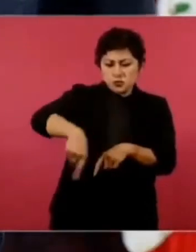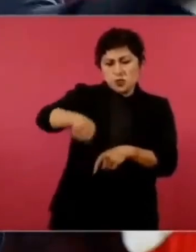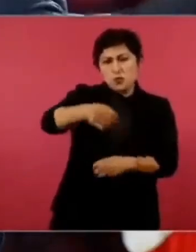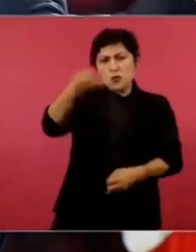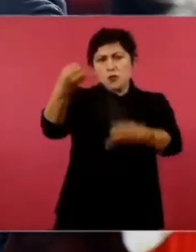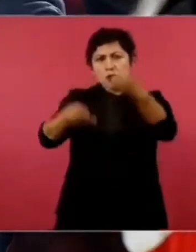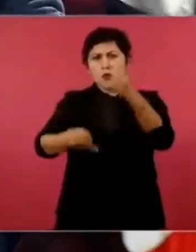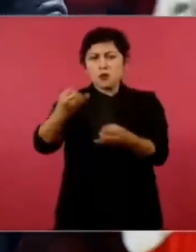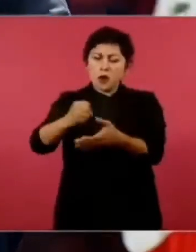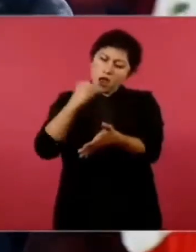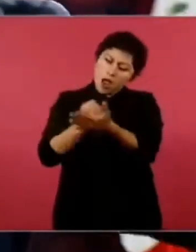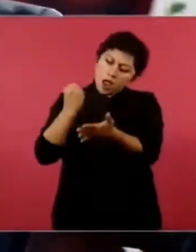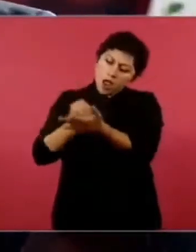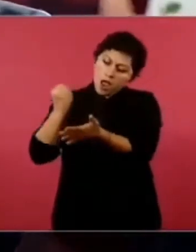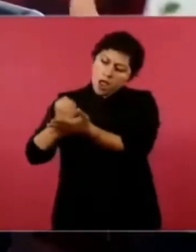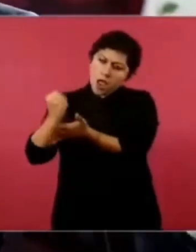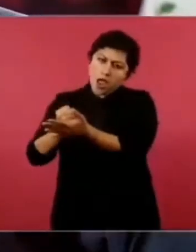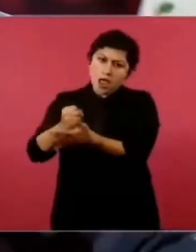Y